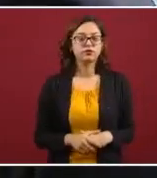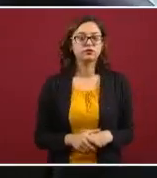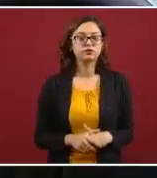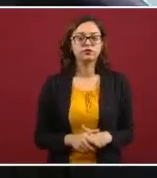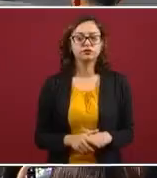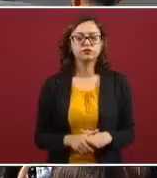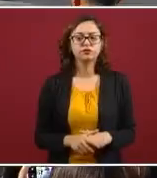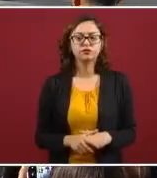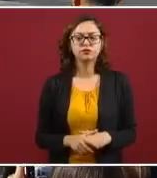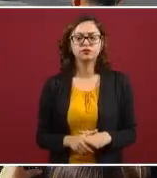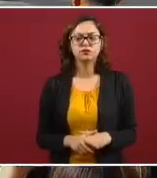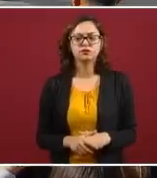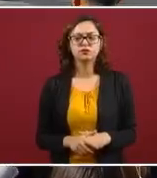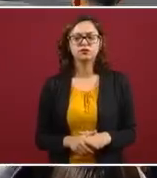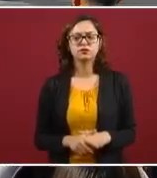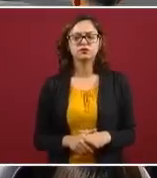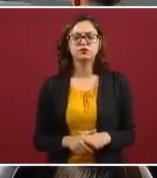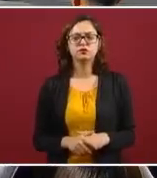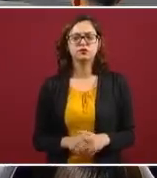planteamiento de la creación de